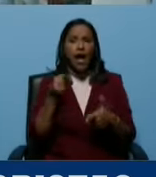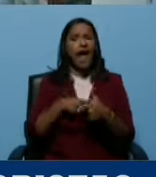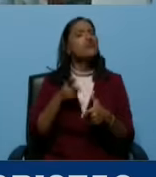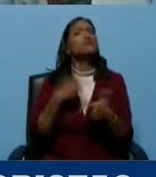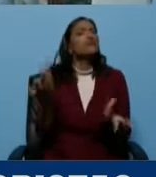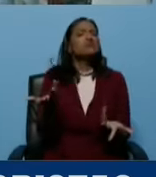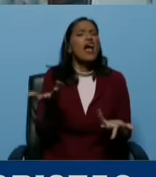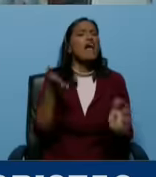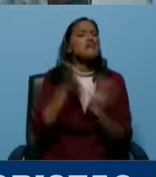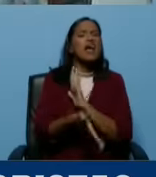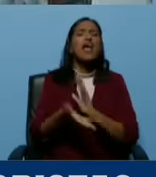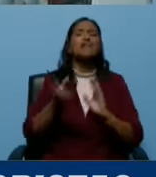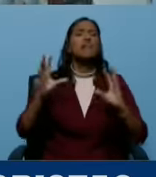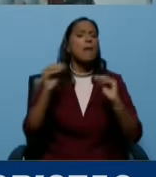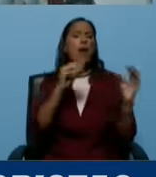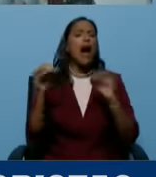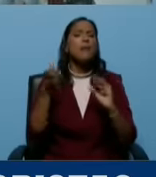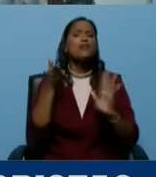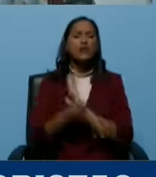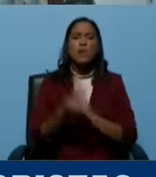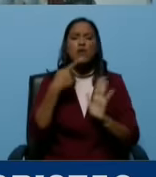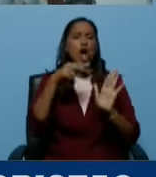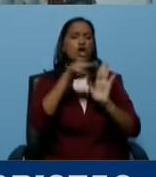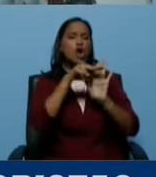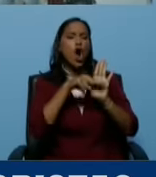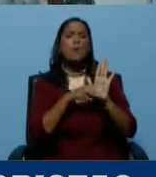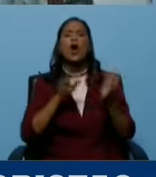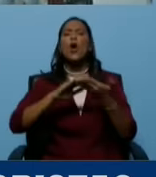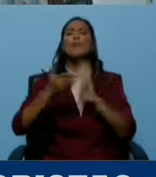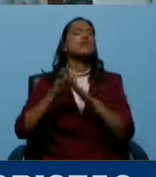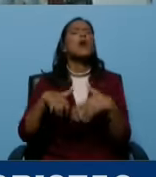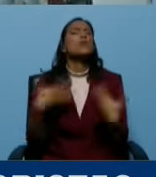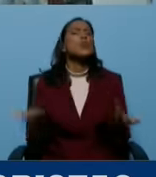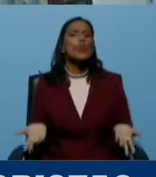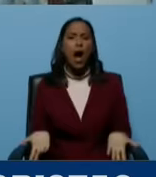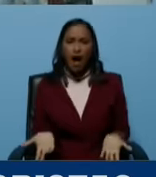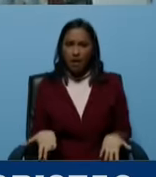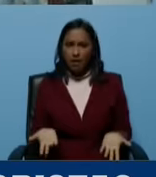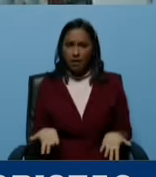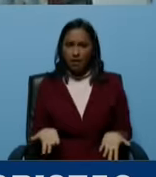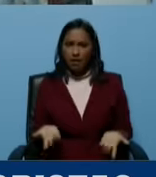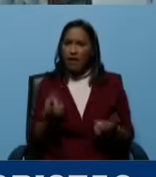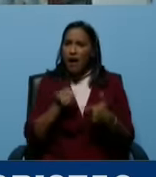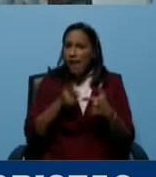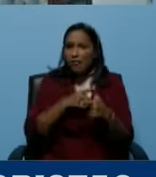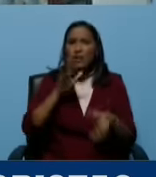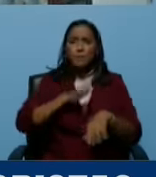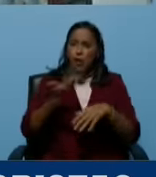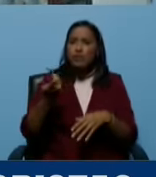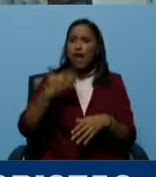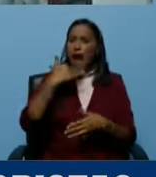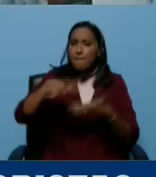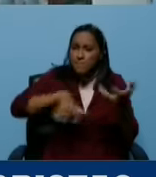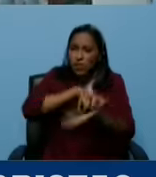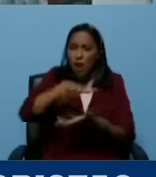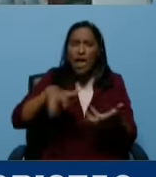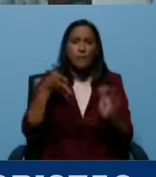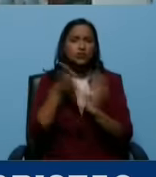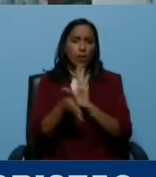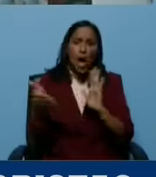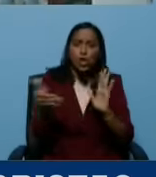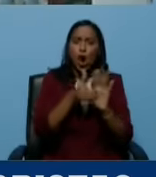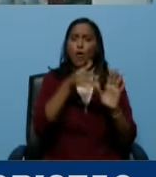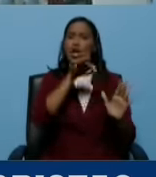¿Cuáles normas comunitarias estamos hablando? Si allí ocurren cosas terribles en contra de un sector de la